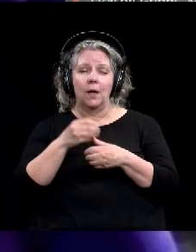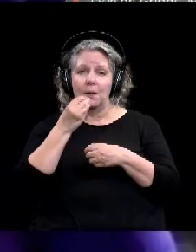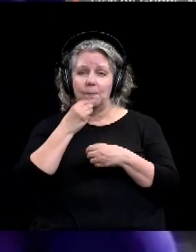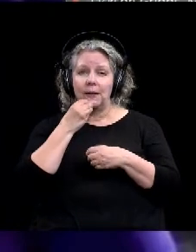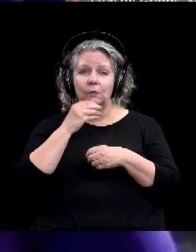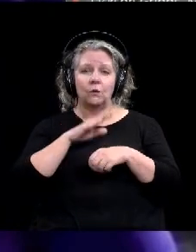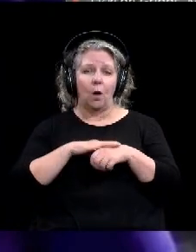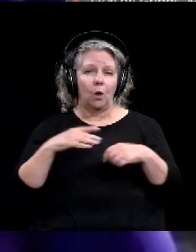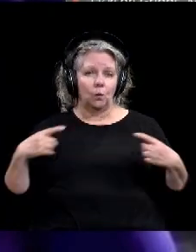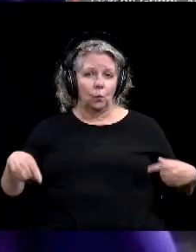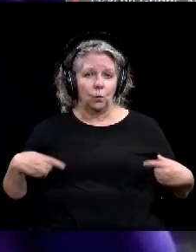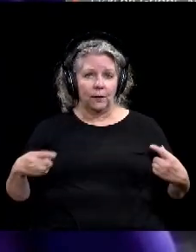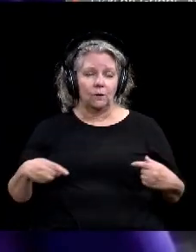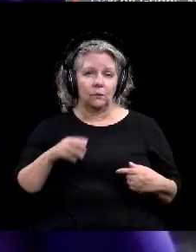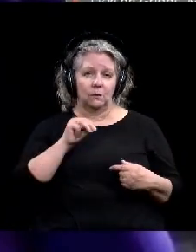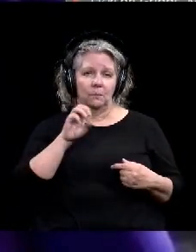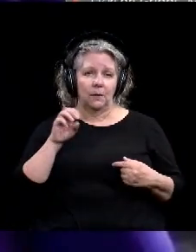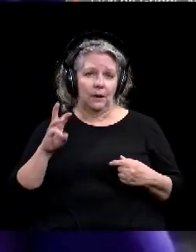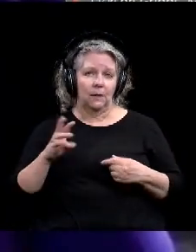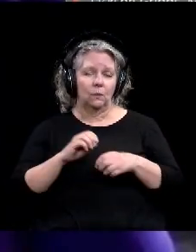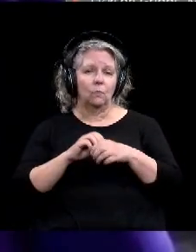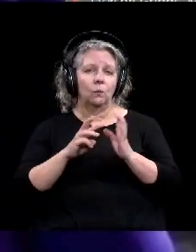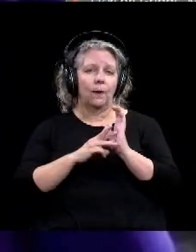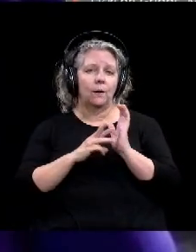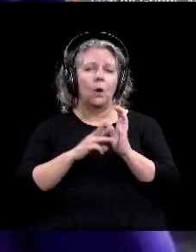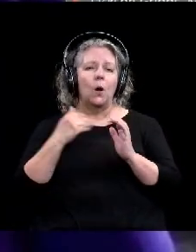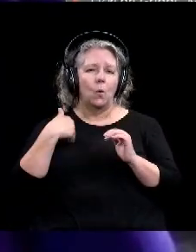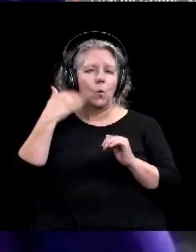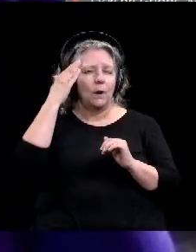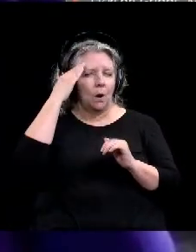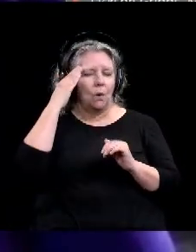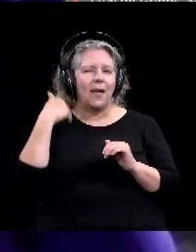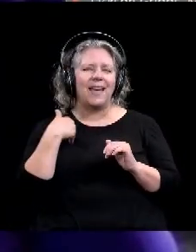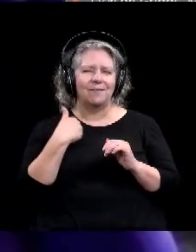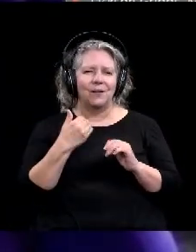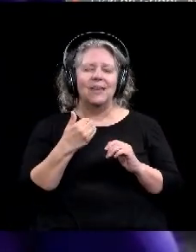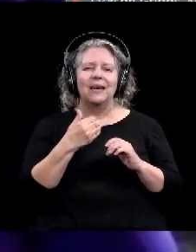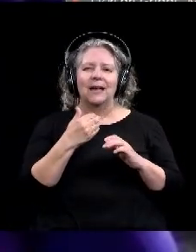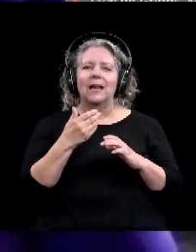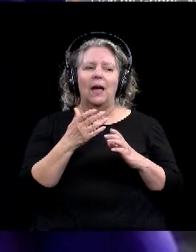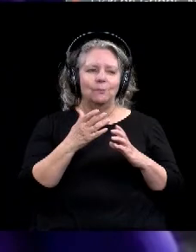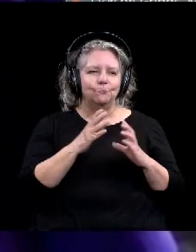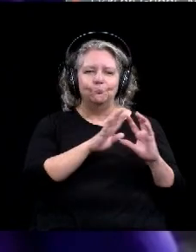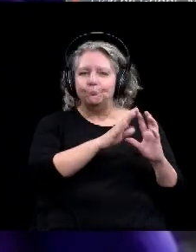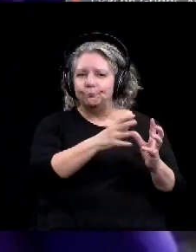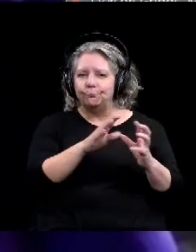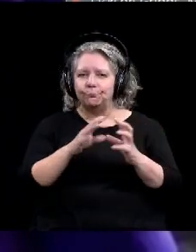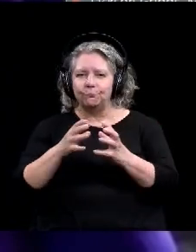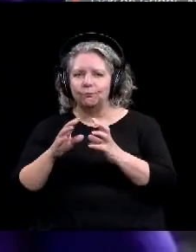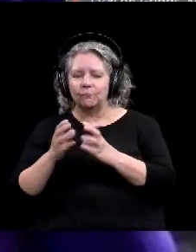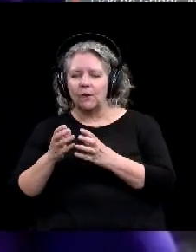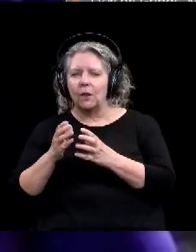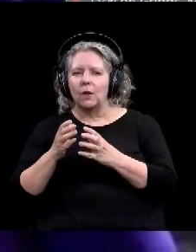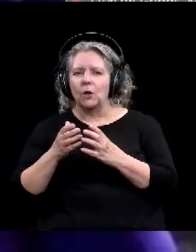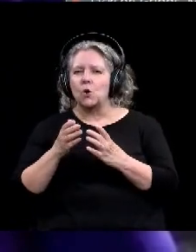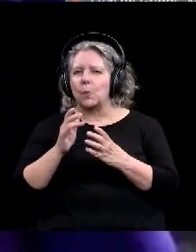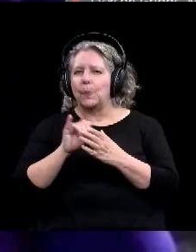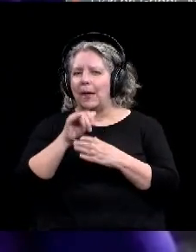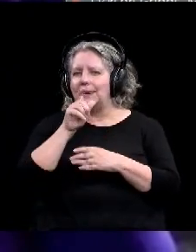que son vulnerables aquí en nuestra población y queremos asegurarnos de hacer esas